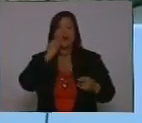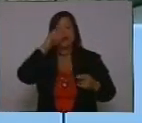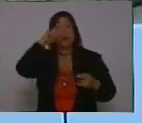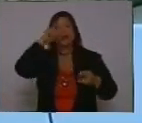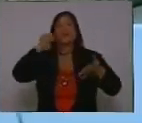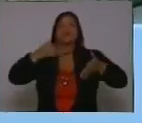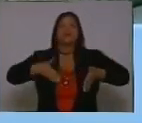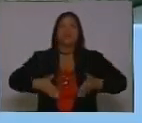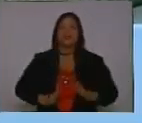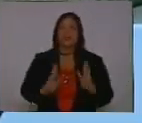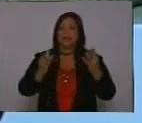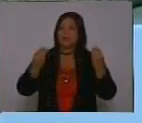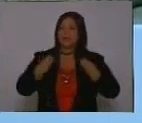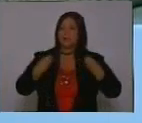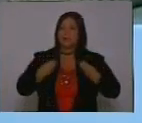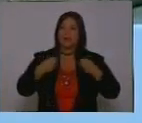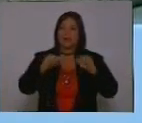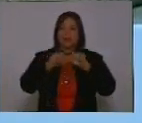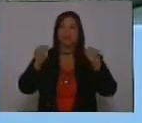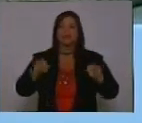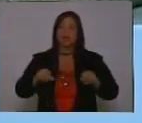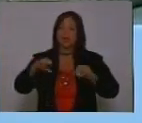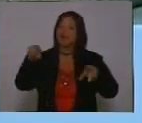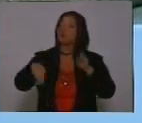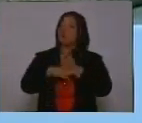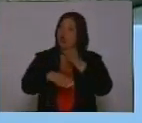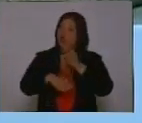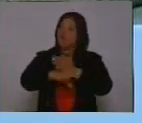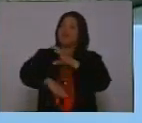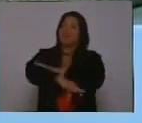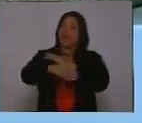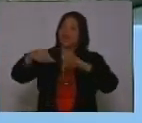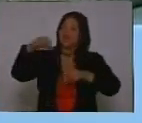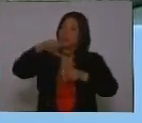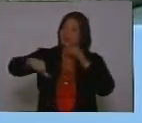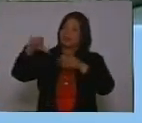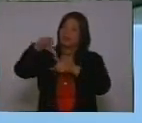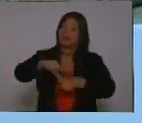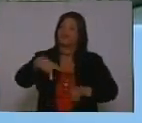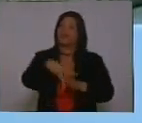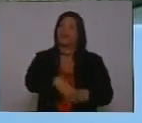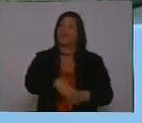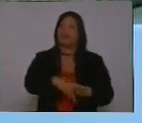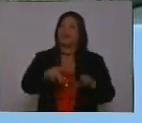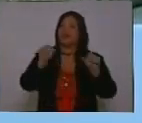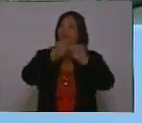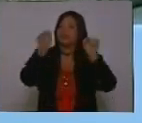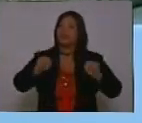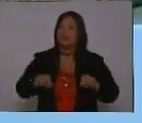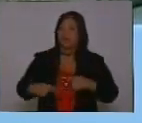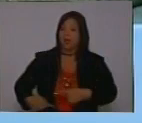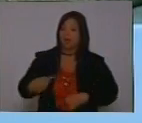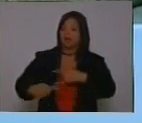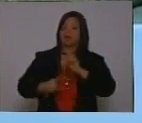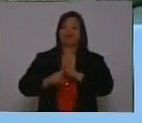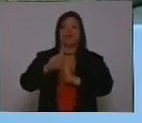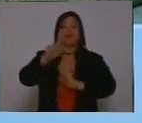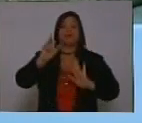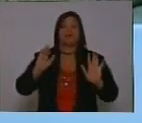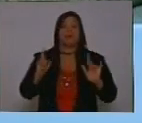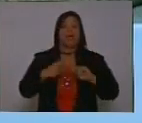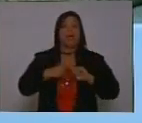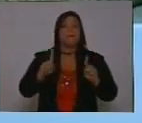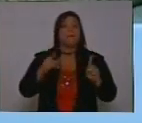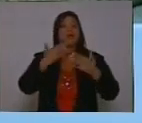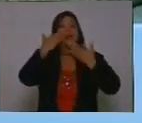nacimos pues y vivimos en un sistema capitalista. en ese sistema hemos crecido. Pero